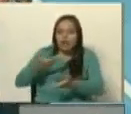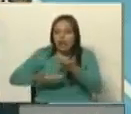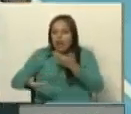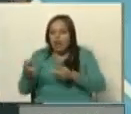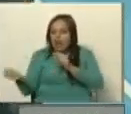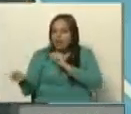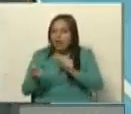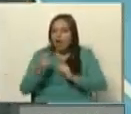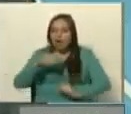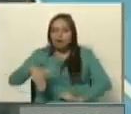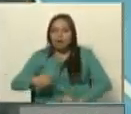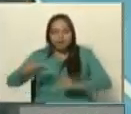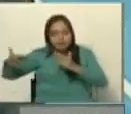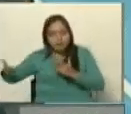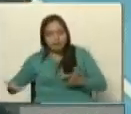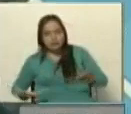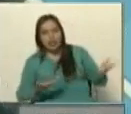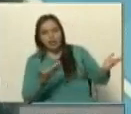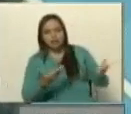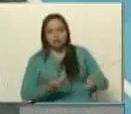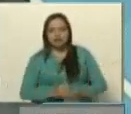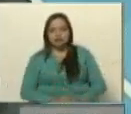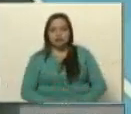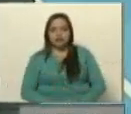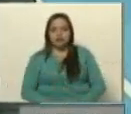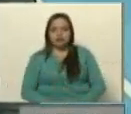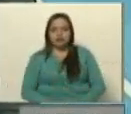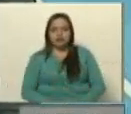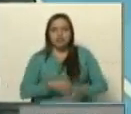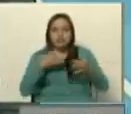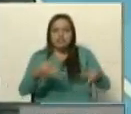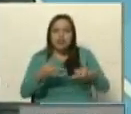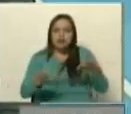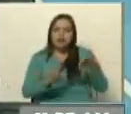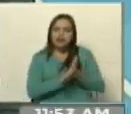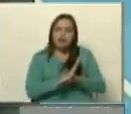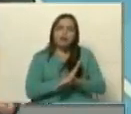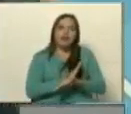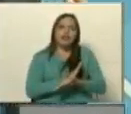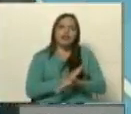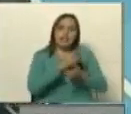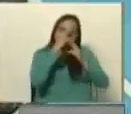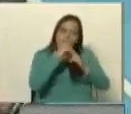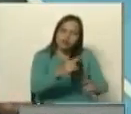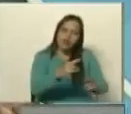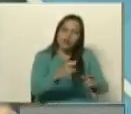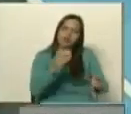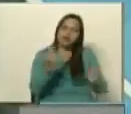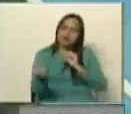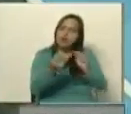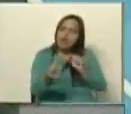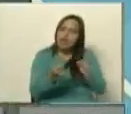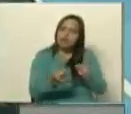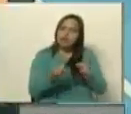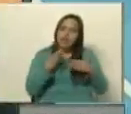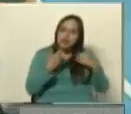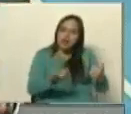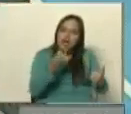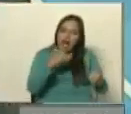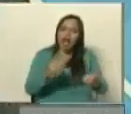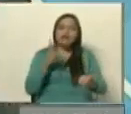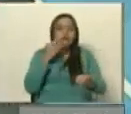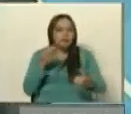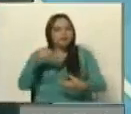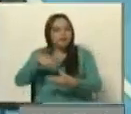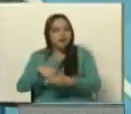para convocarlo a la dinámica sana, a la dinámica responsable que hoy tenemos en la Asamblea Nacional, que hoy